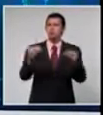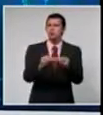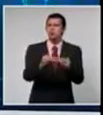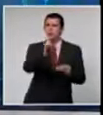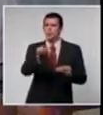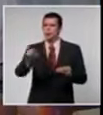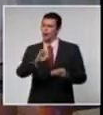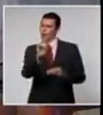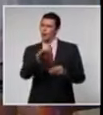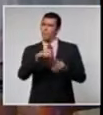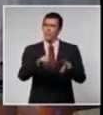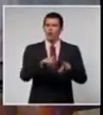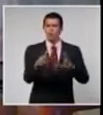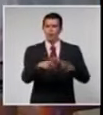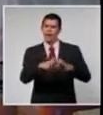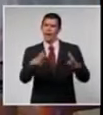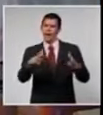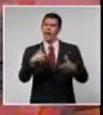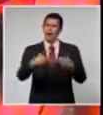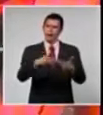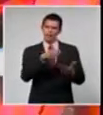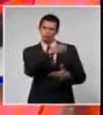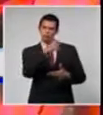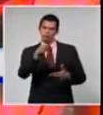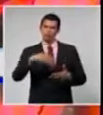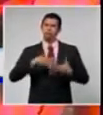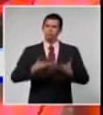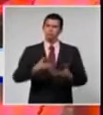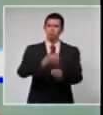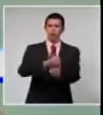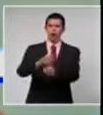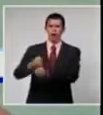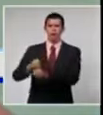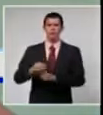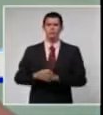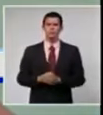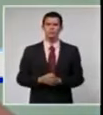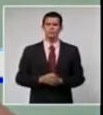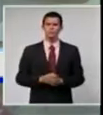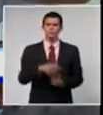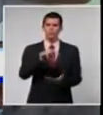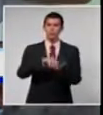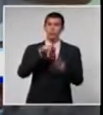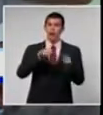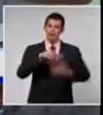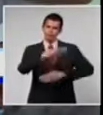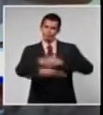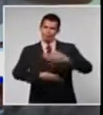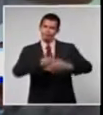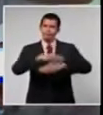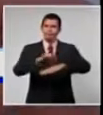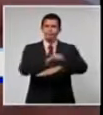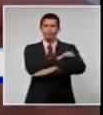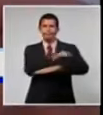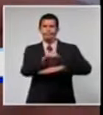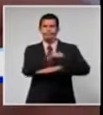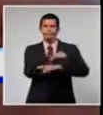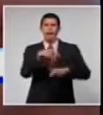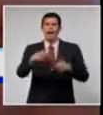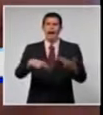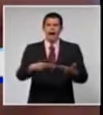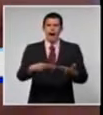capacidad. Los más de 25 centros de fisioterapia y rehabilitación física en Ciego de Ávila se encuentran en funcionamiento